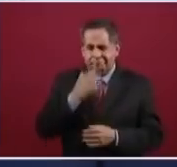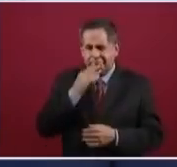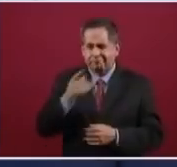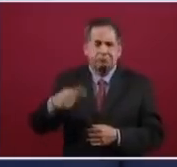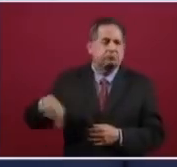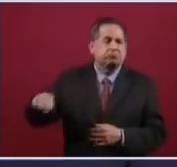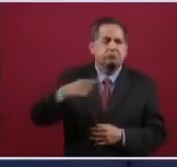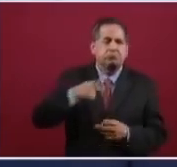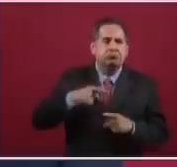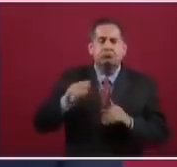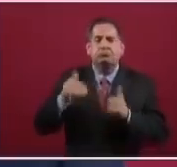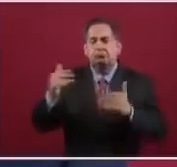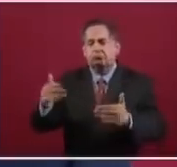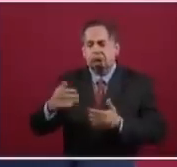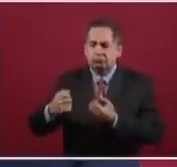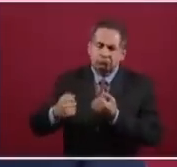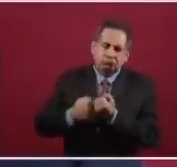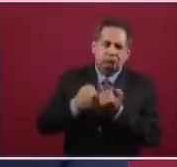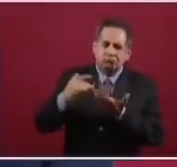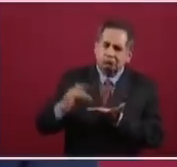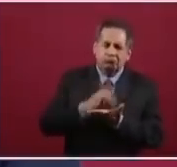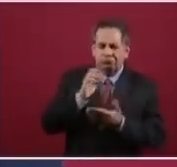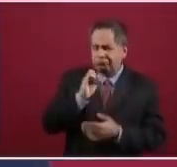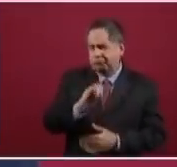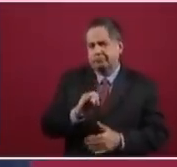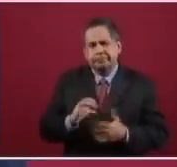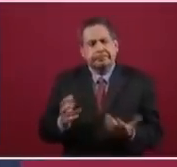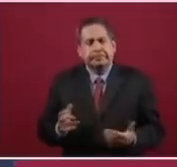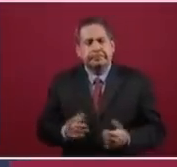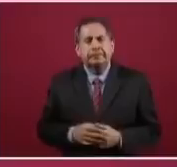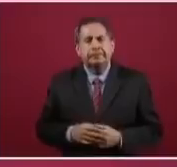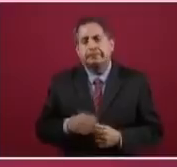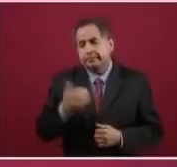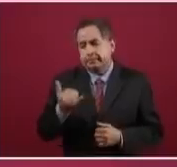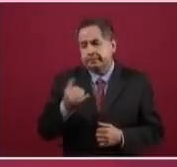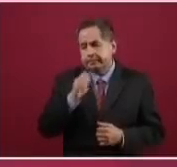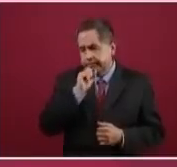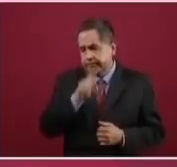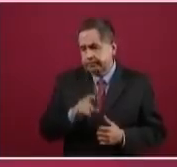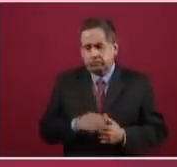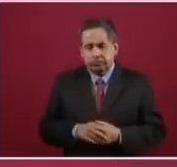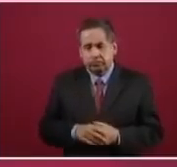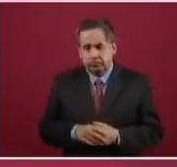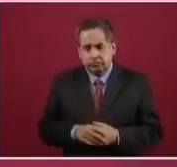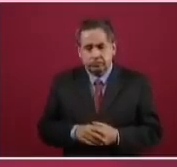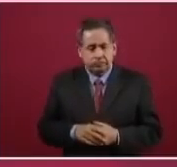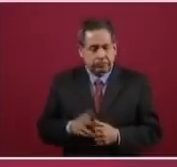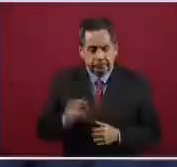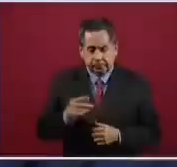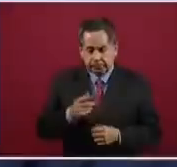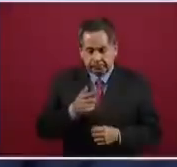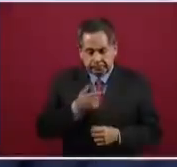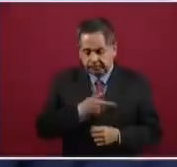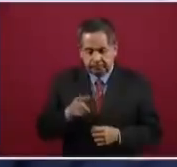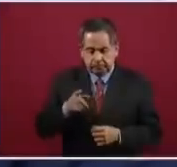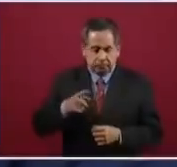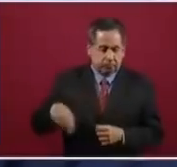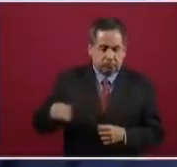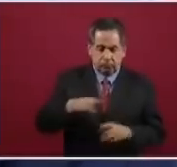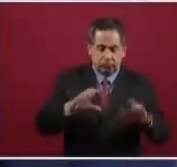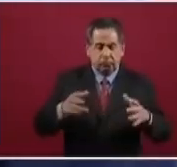su respaldo y no les gusta esto a los